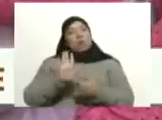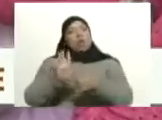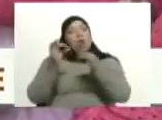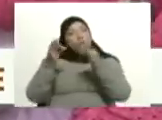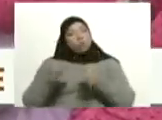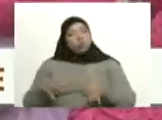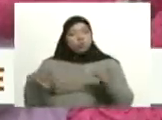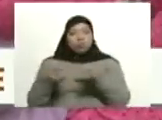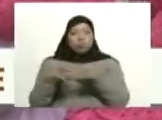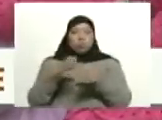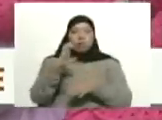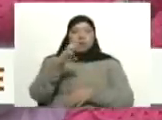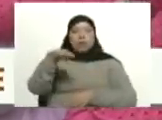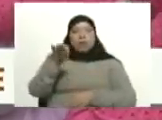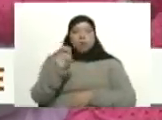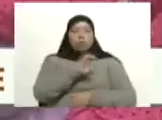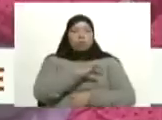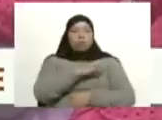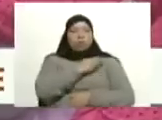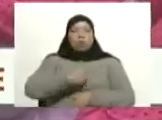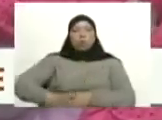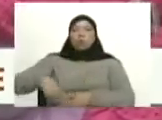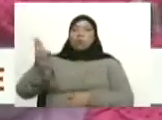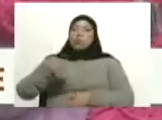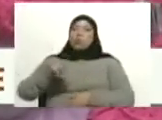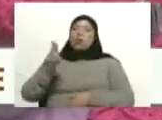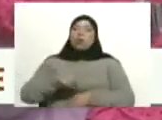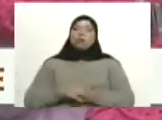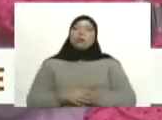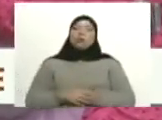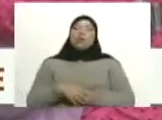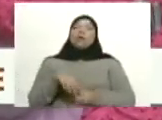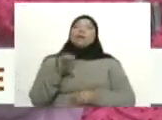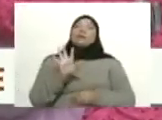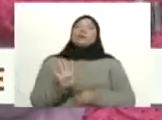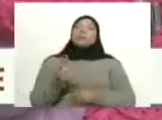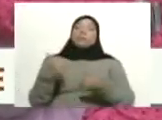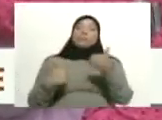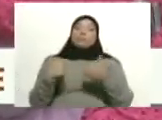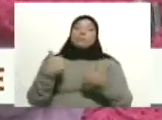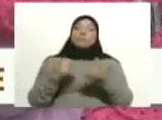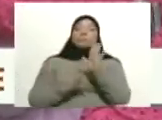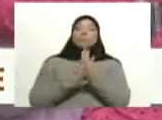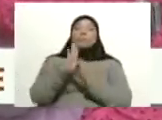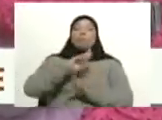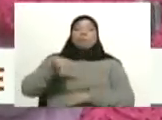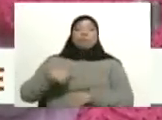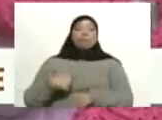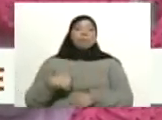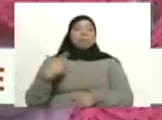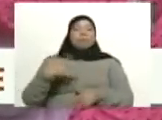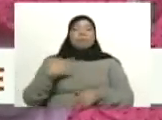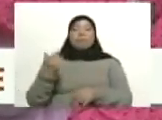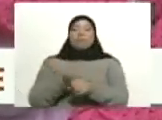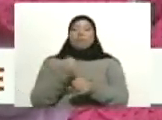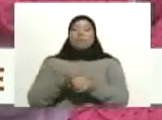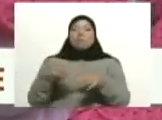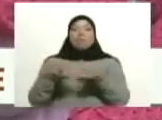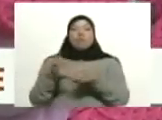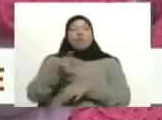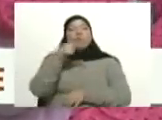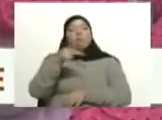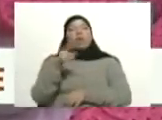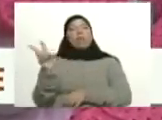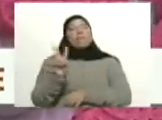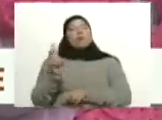conformar este Consejo Nacional Electoral. Nunca, nunca. Estos 5 rectores cuentan con el aval de la inmensa mayoría de los partidos políticos